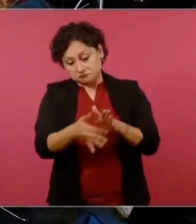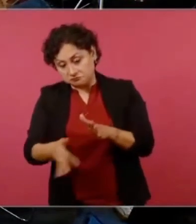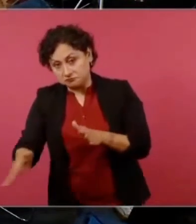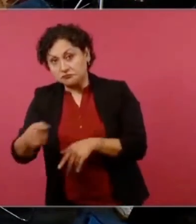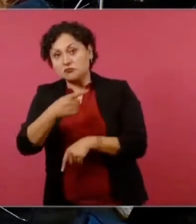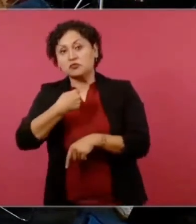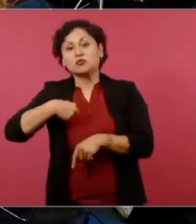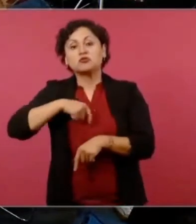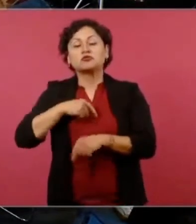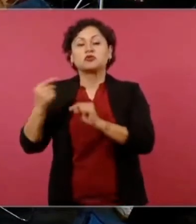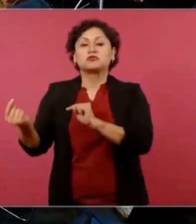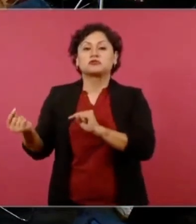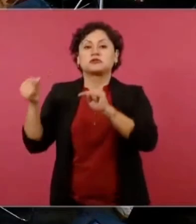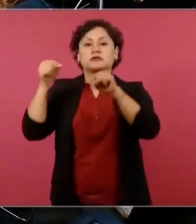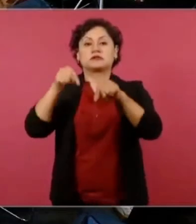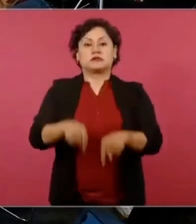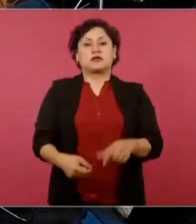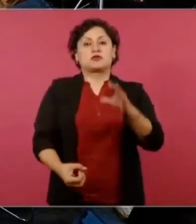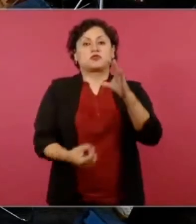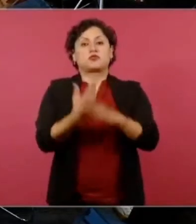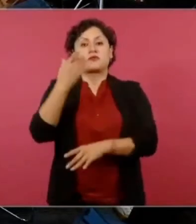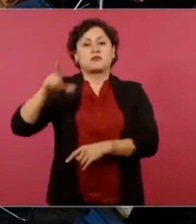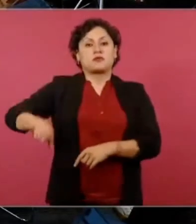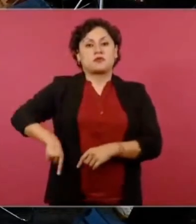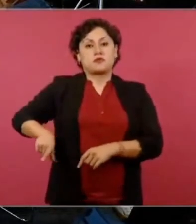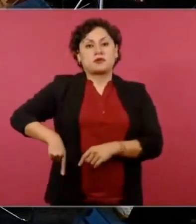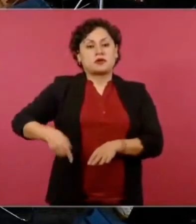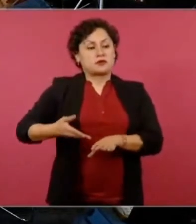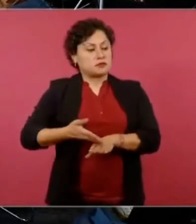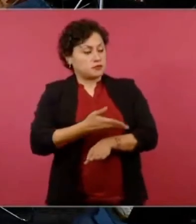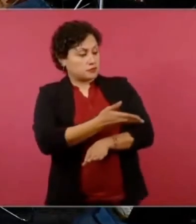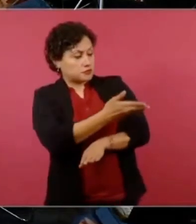y teníamos que enfrentar eso.